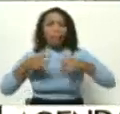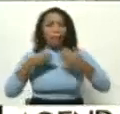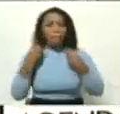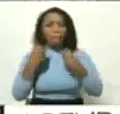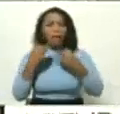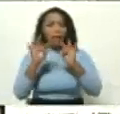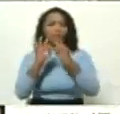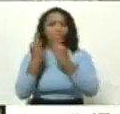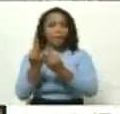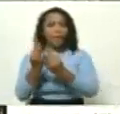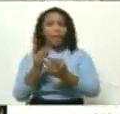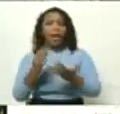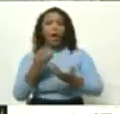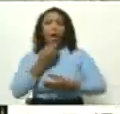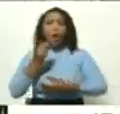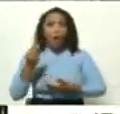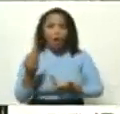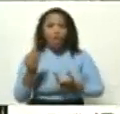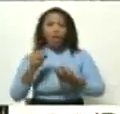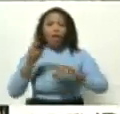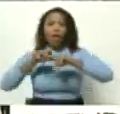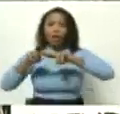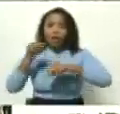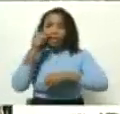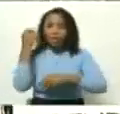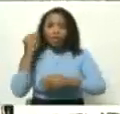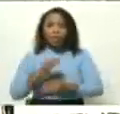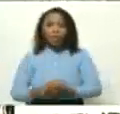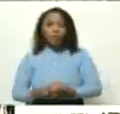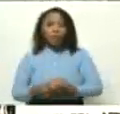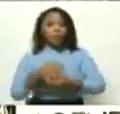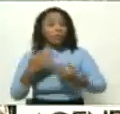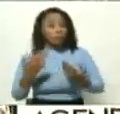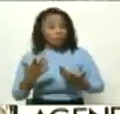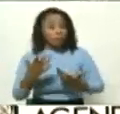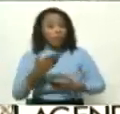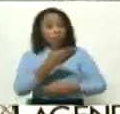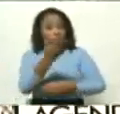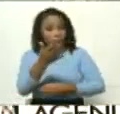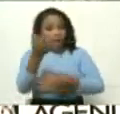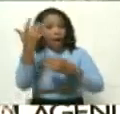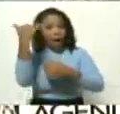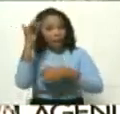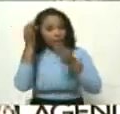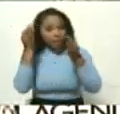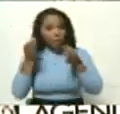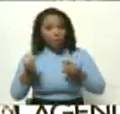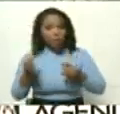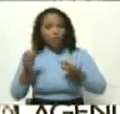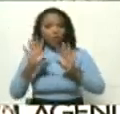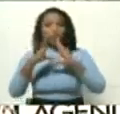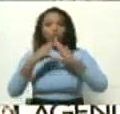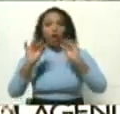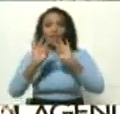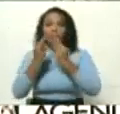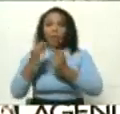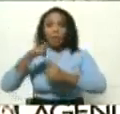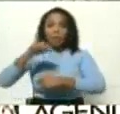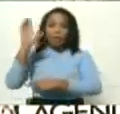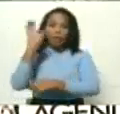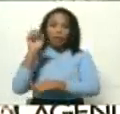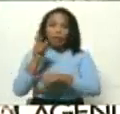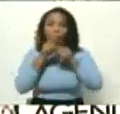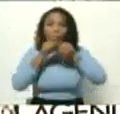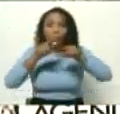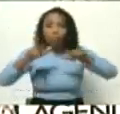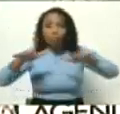la familia, para la juventud, para los niños, y tengan la seguridad todas las familias caraqueñas que en este